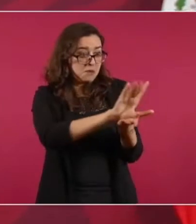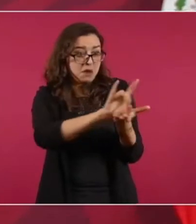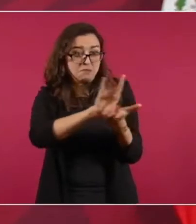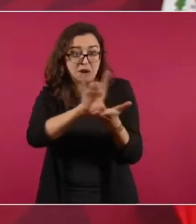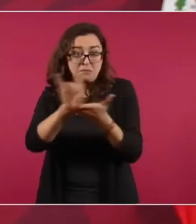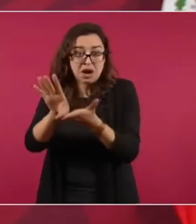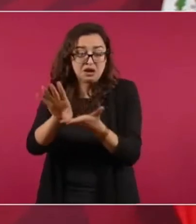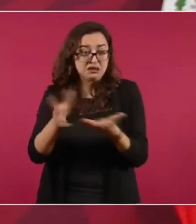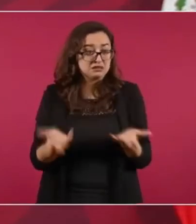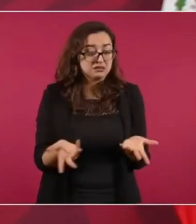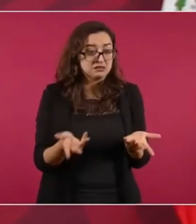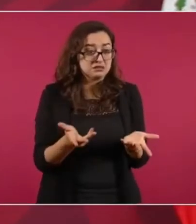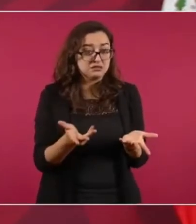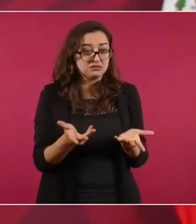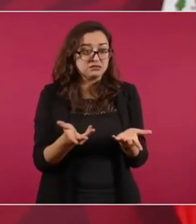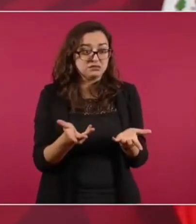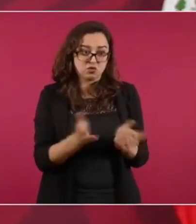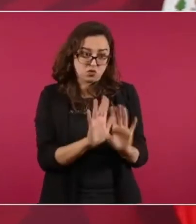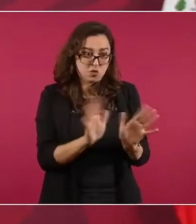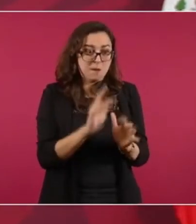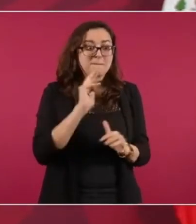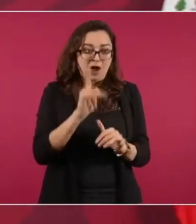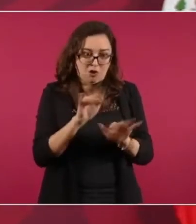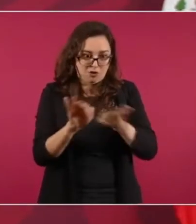a la gente.